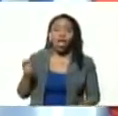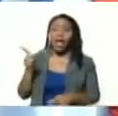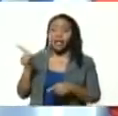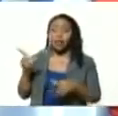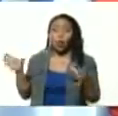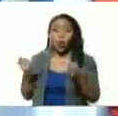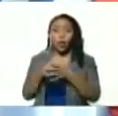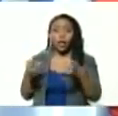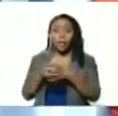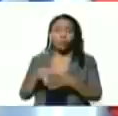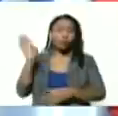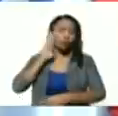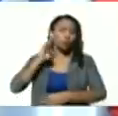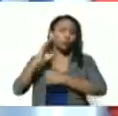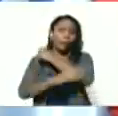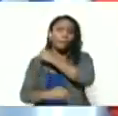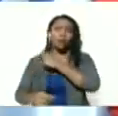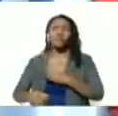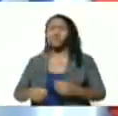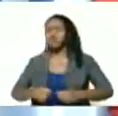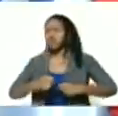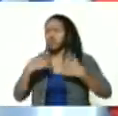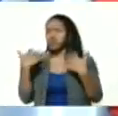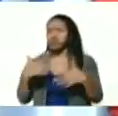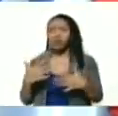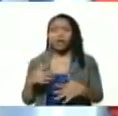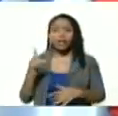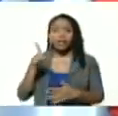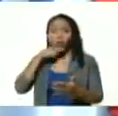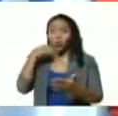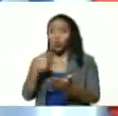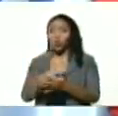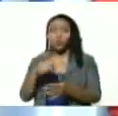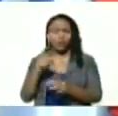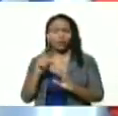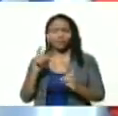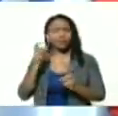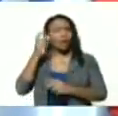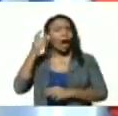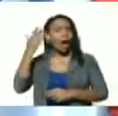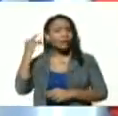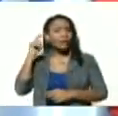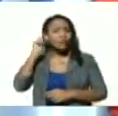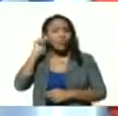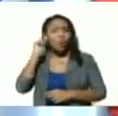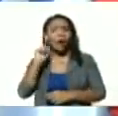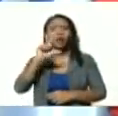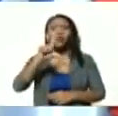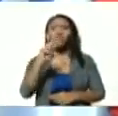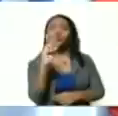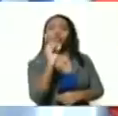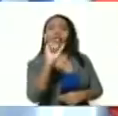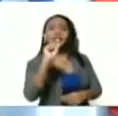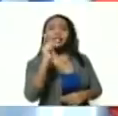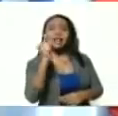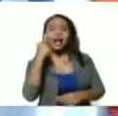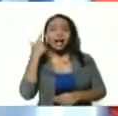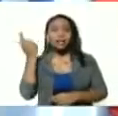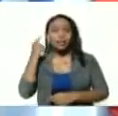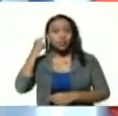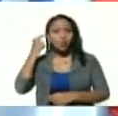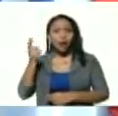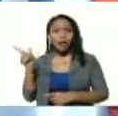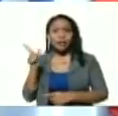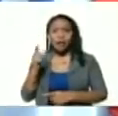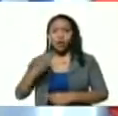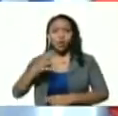equipo, la innombrable, a la cual no nunca valdrá, ni siquiera